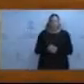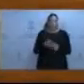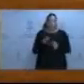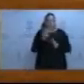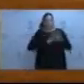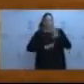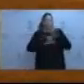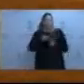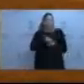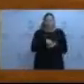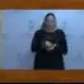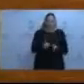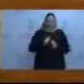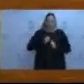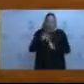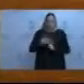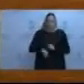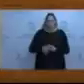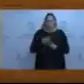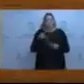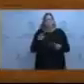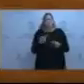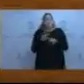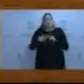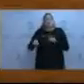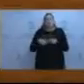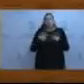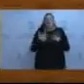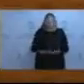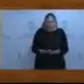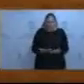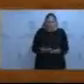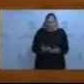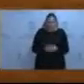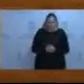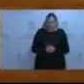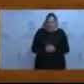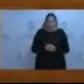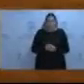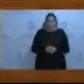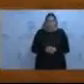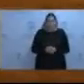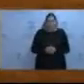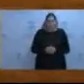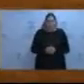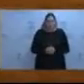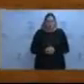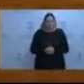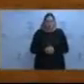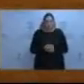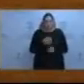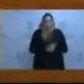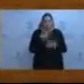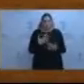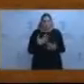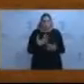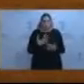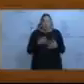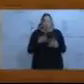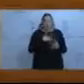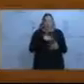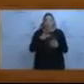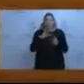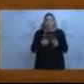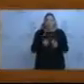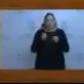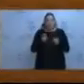confusiones. La diferencia que había anteriormente era que lo que hoy ya pasamos a denominar desfibrilador externo